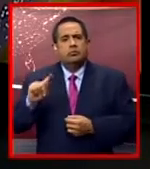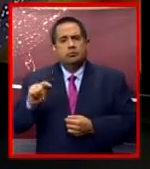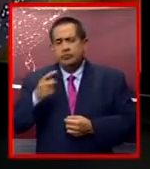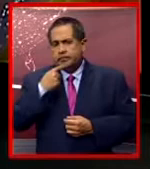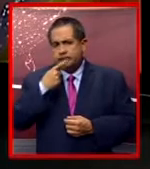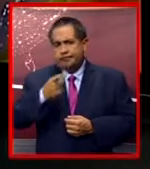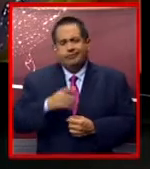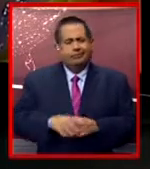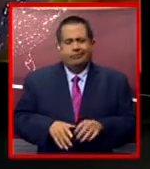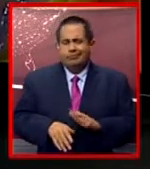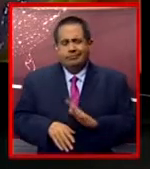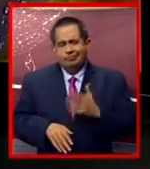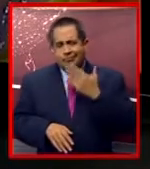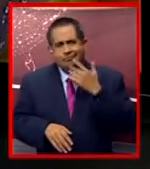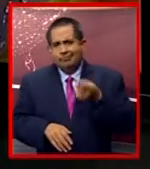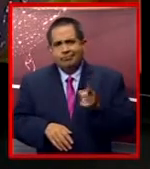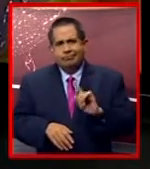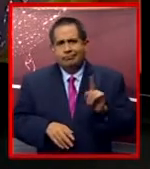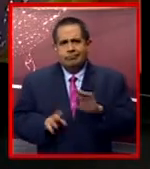el trato presupuestal